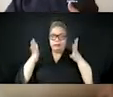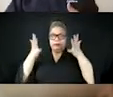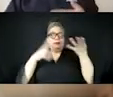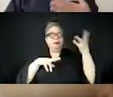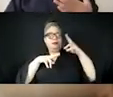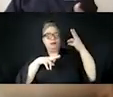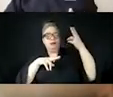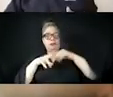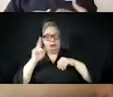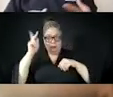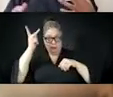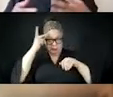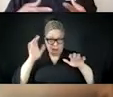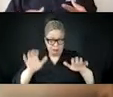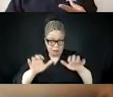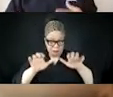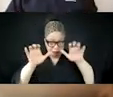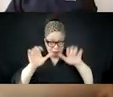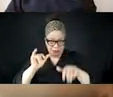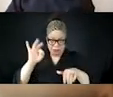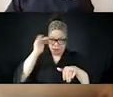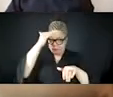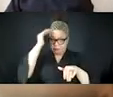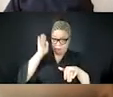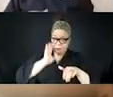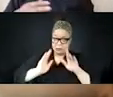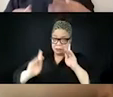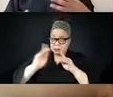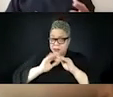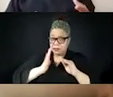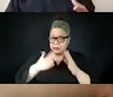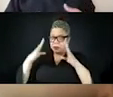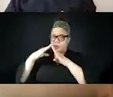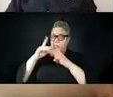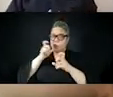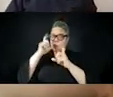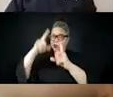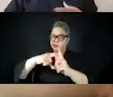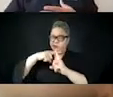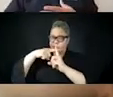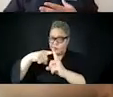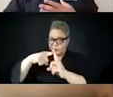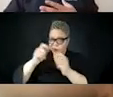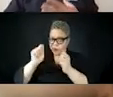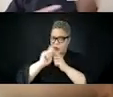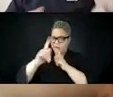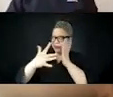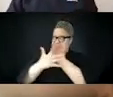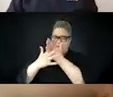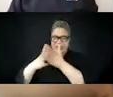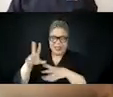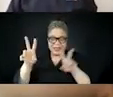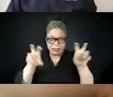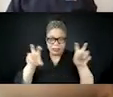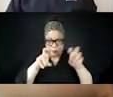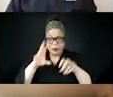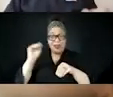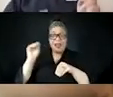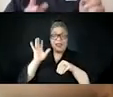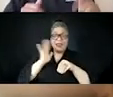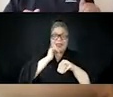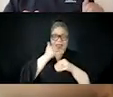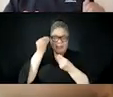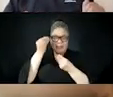comunidades son son blanco de campañas de desinformación de temas que intentan crear una brecha en la